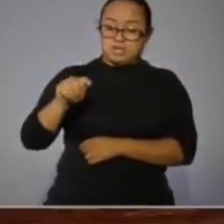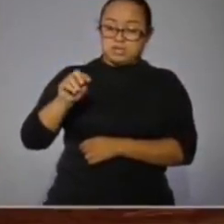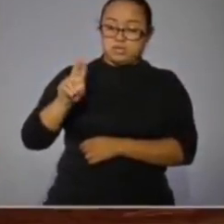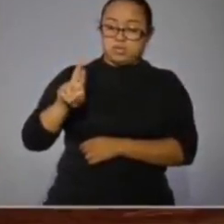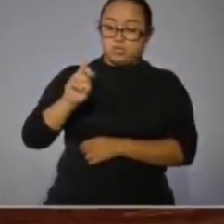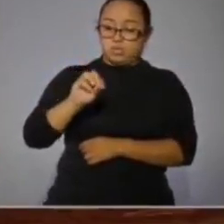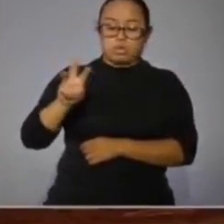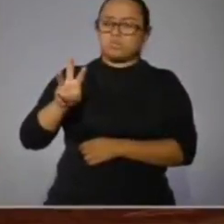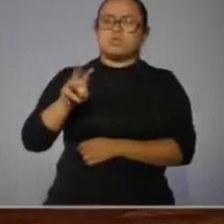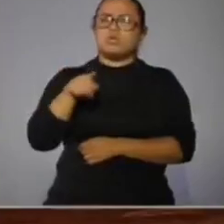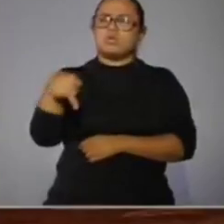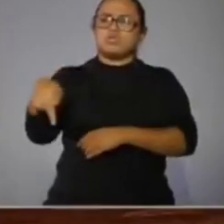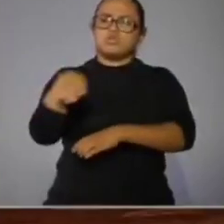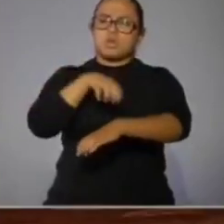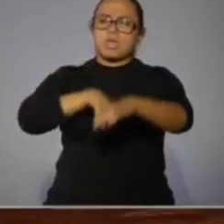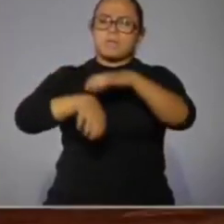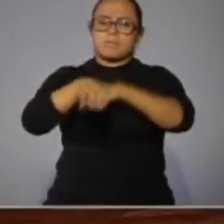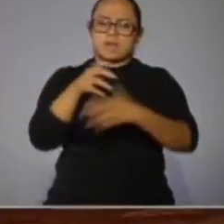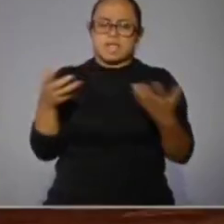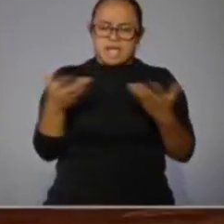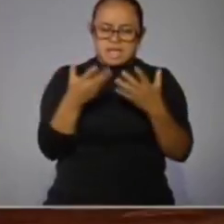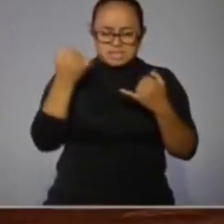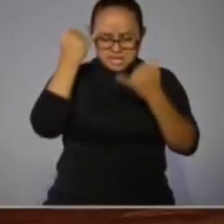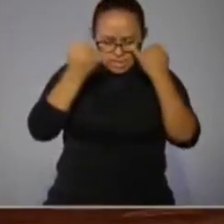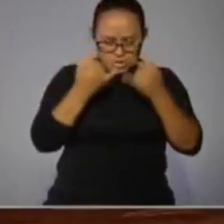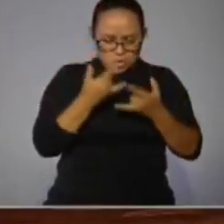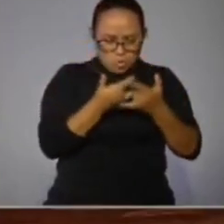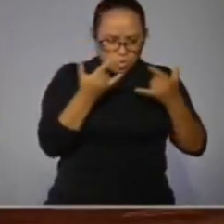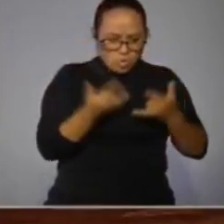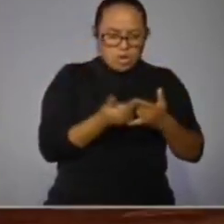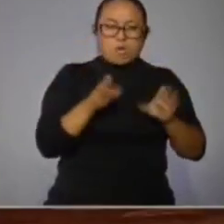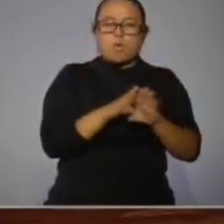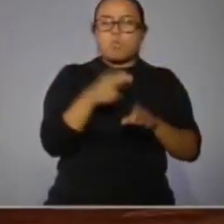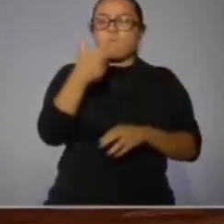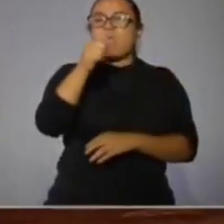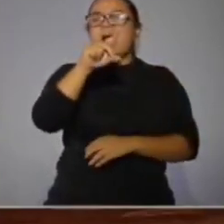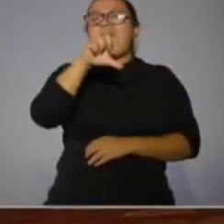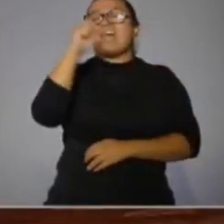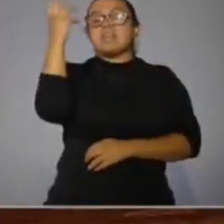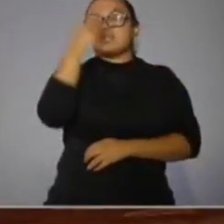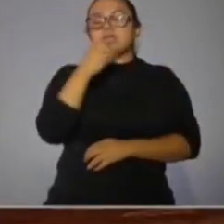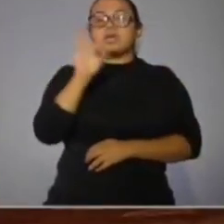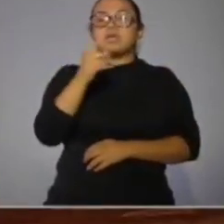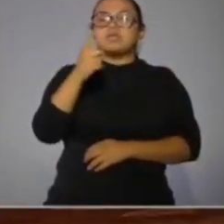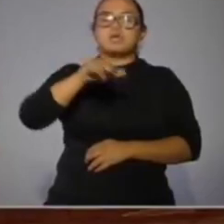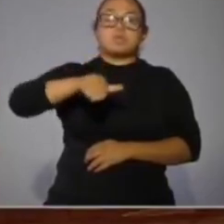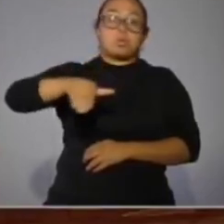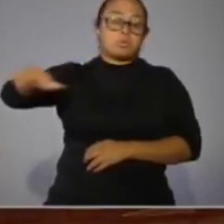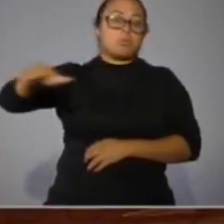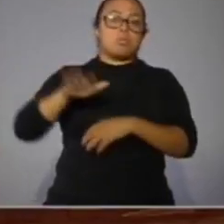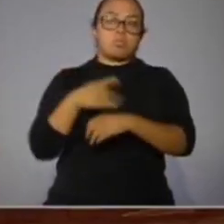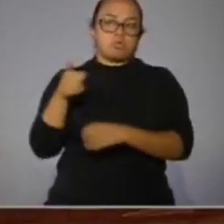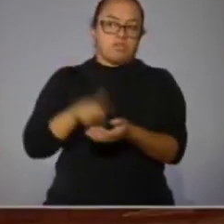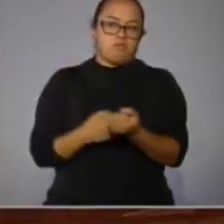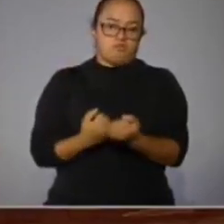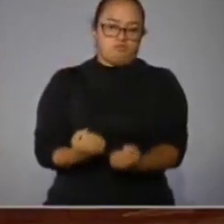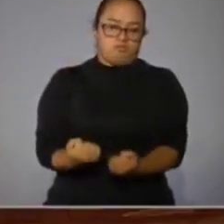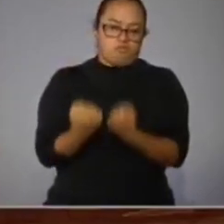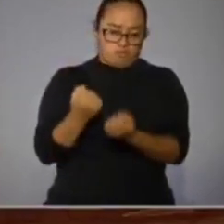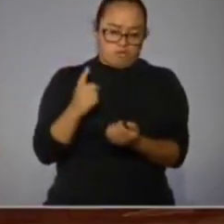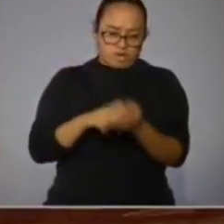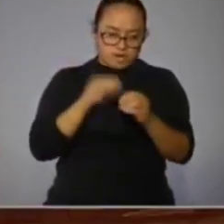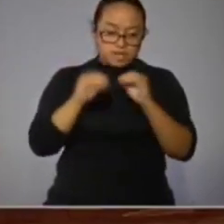lo mejor estas empresas que después convirtieron todos estos cuentos en cuentos de hadas, a lo mejor lo dejaron fuera por lo fuerte que era su